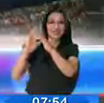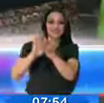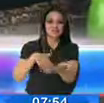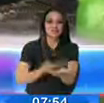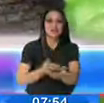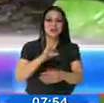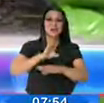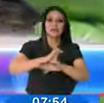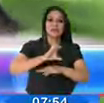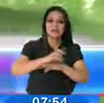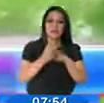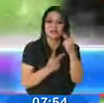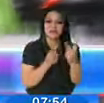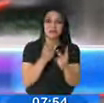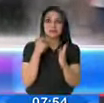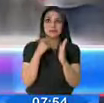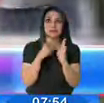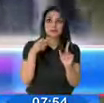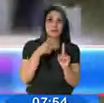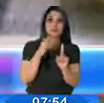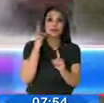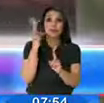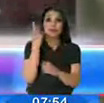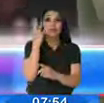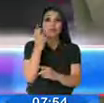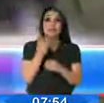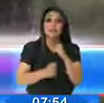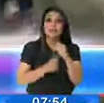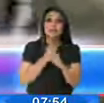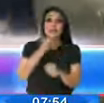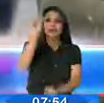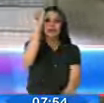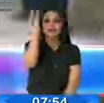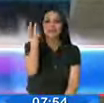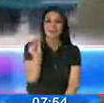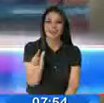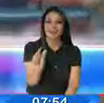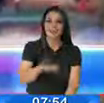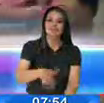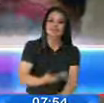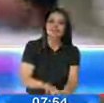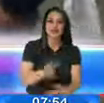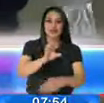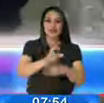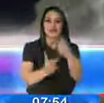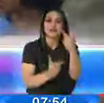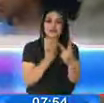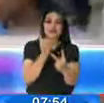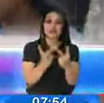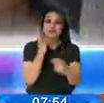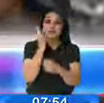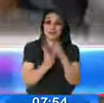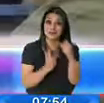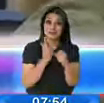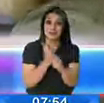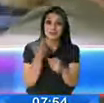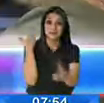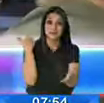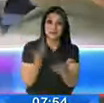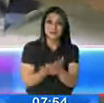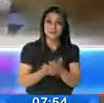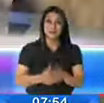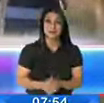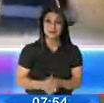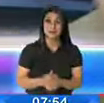países, como Marta Mendoza, que vive desde hace 15 años en Italia y regresa a Ecuador luego de 3 años. Ay, es